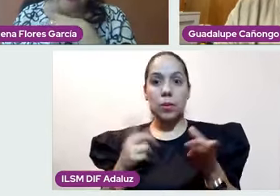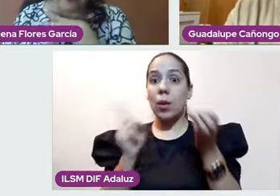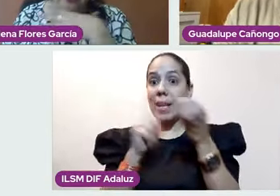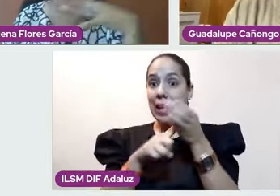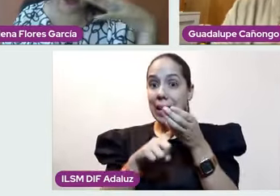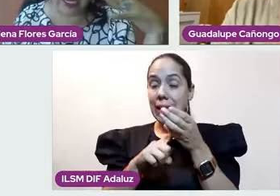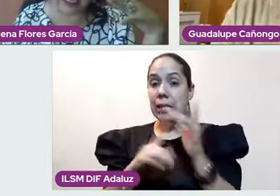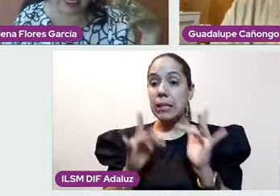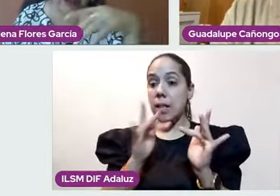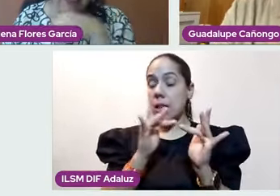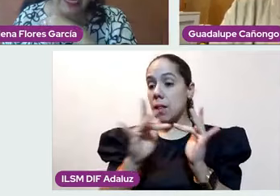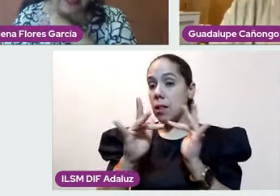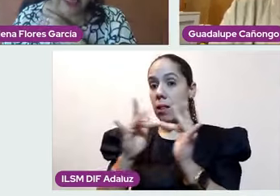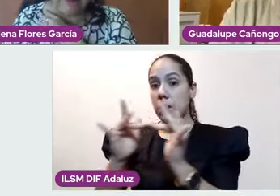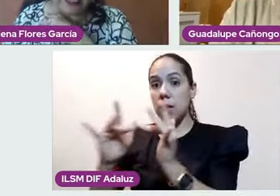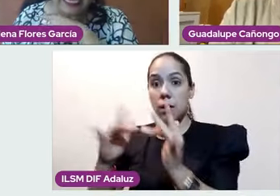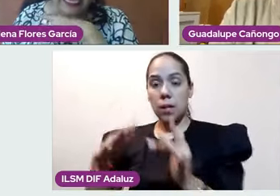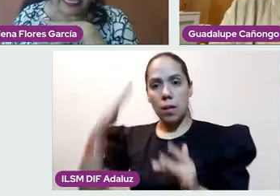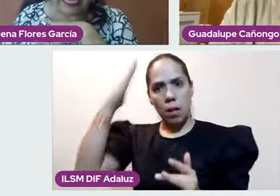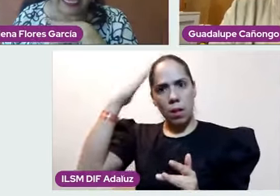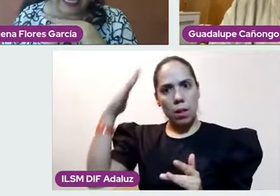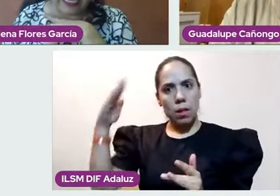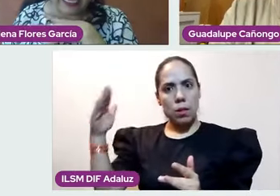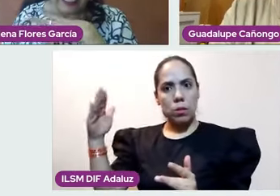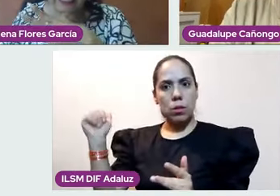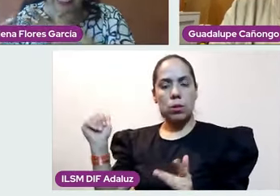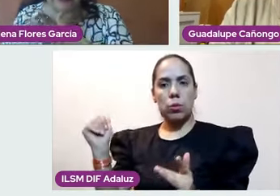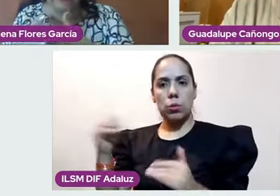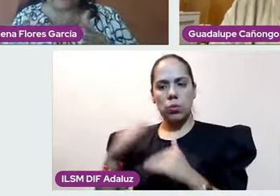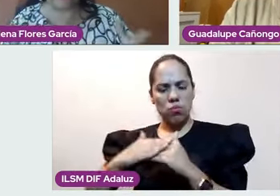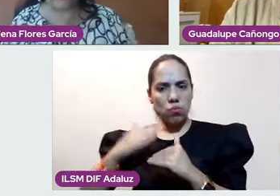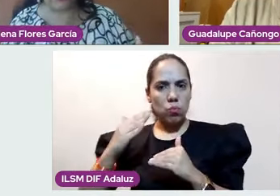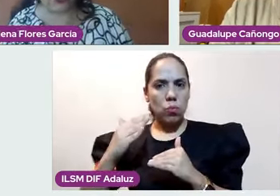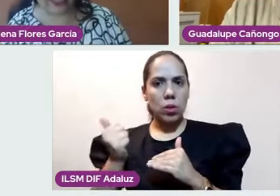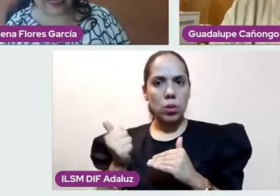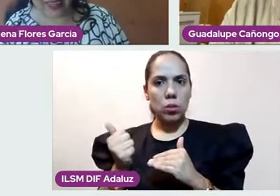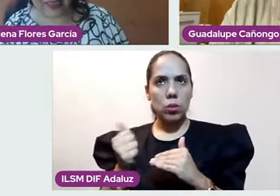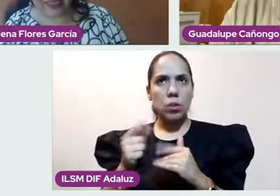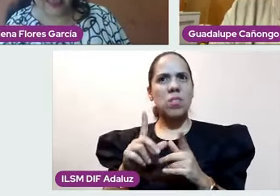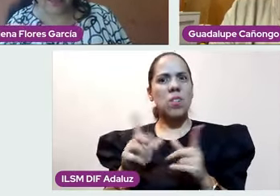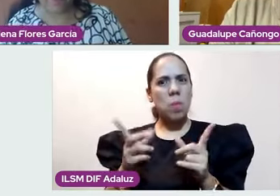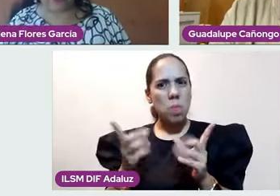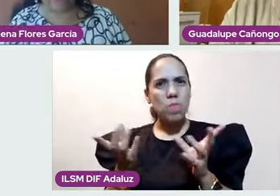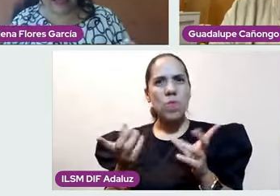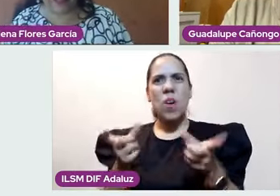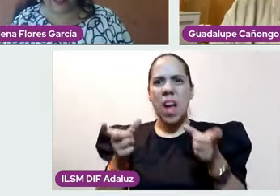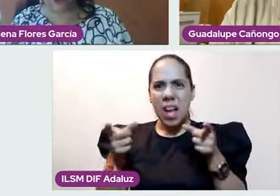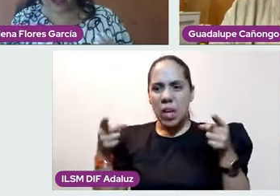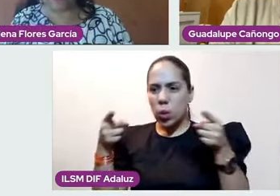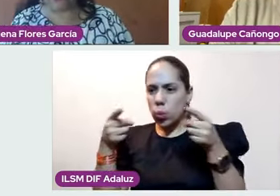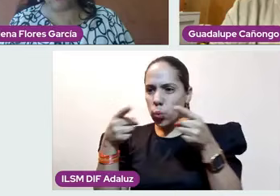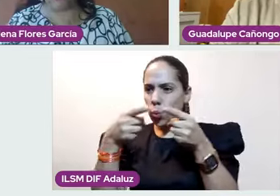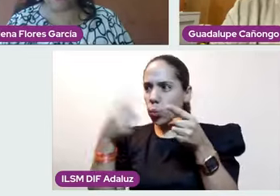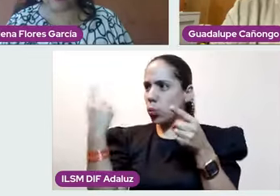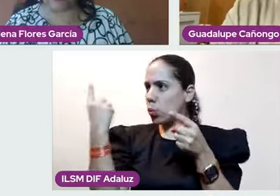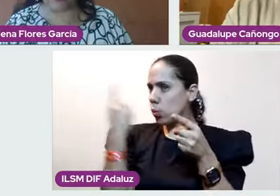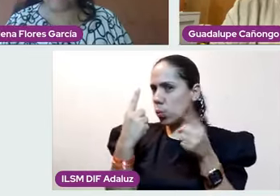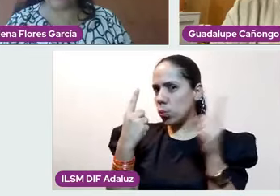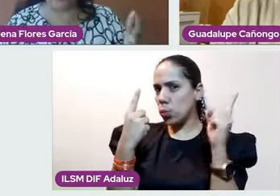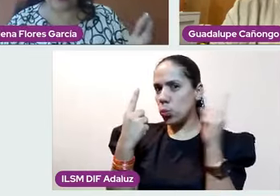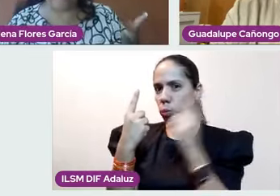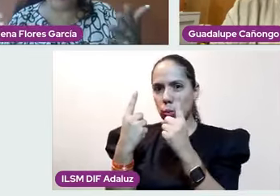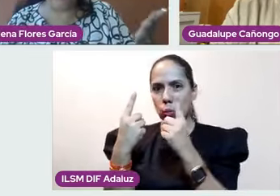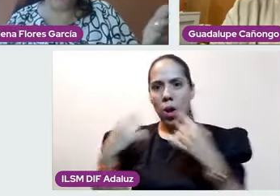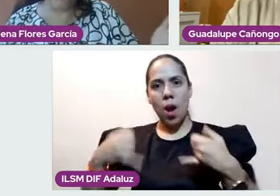las personas mayores podría ser una mirada de interseccionalidad. Porque mira, ahora mismo nos comenta